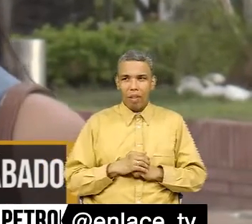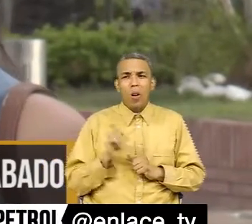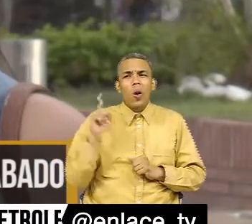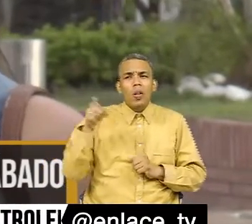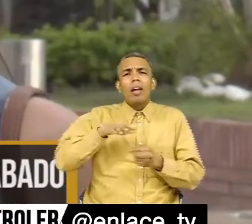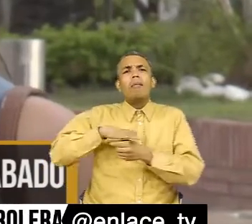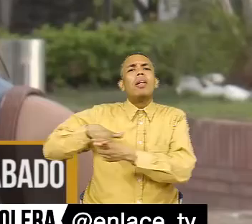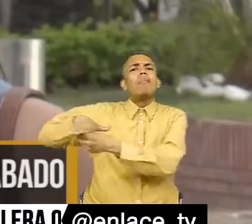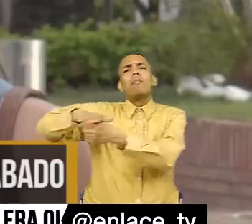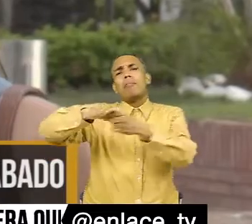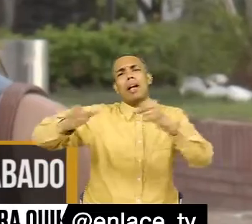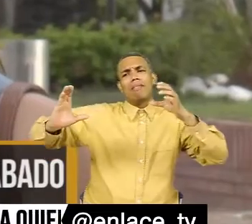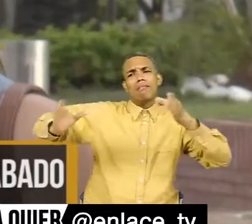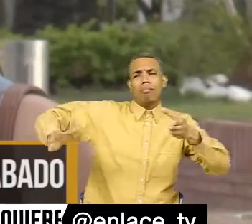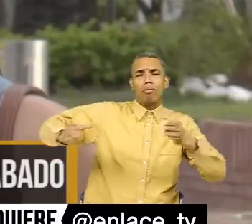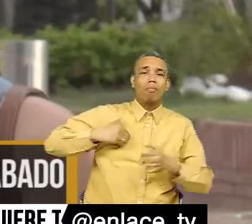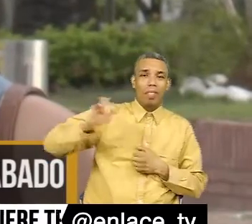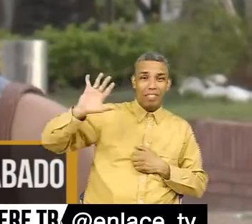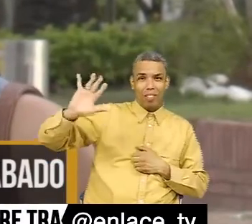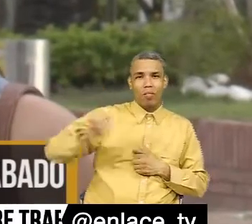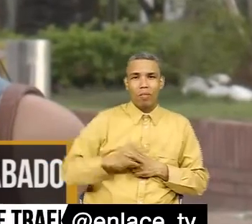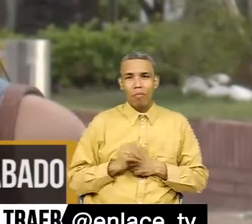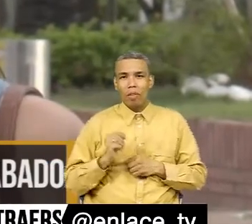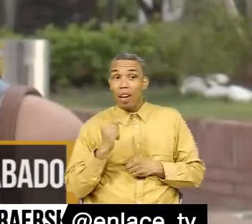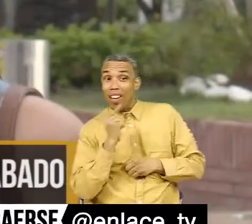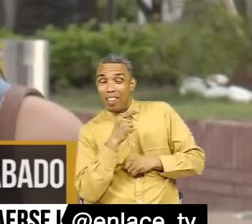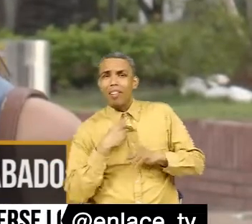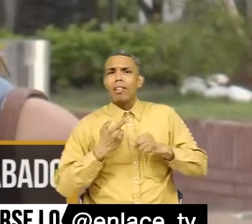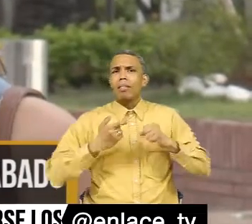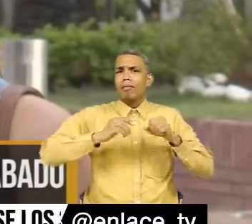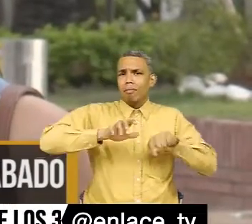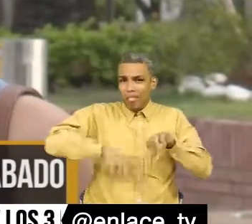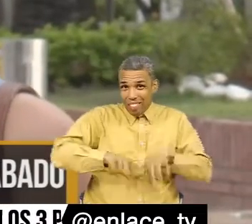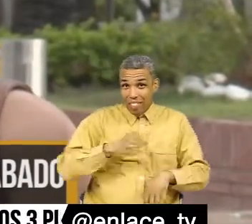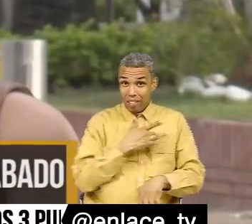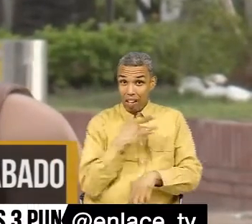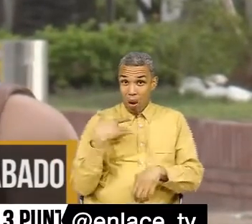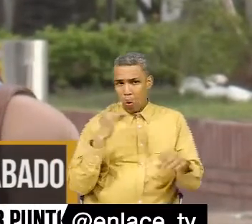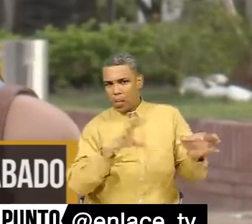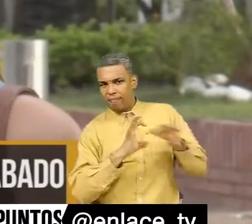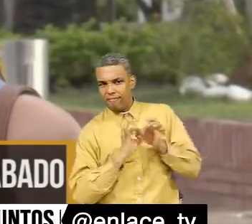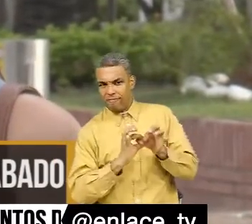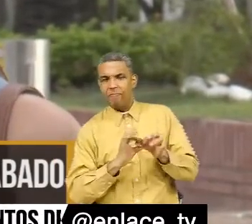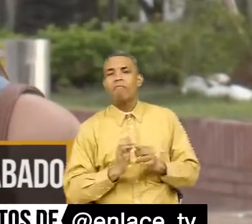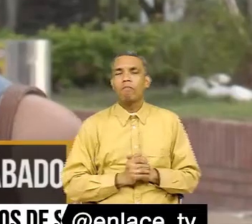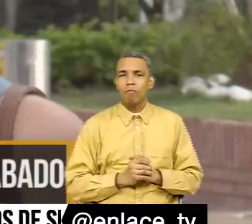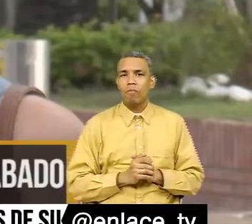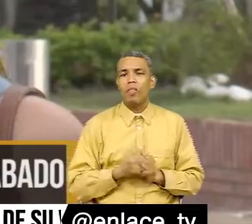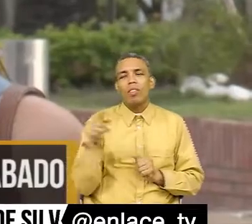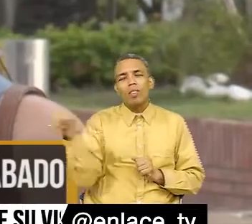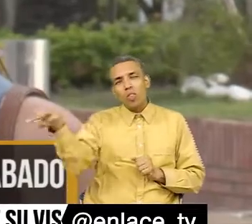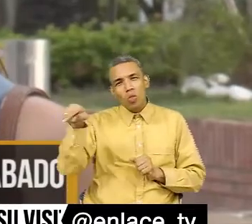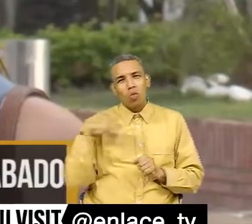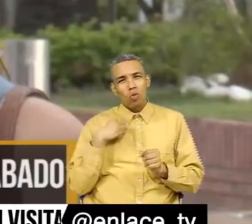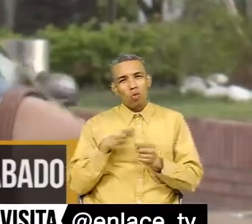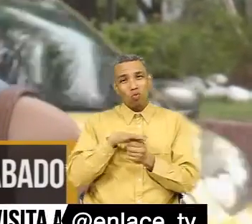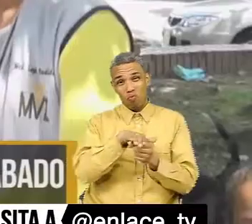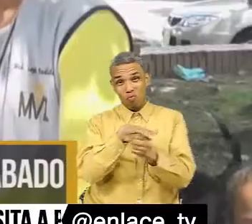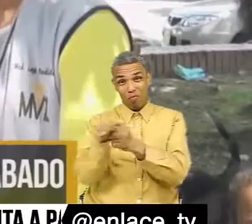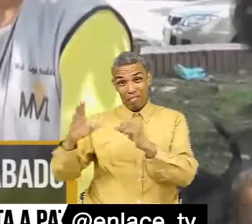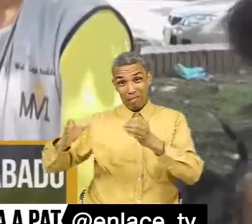vacunar. Entonces nos unimos con la Secretaría de Salud y el 25 de septiembre, domingo, vamos a estar con ellos en la Comuna 3. Esta va a ser una actividad